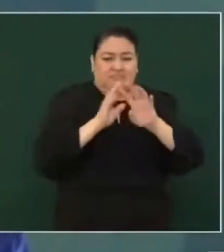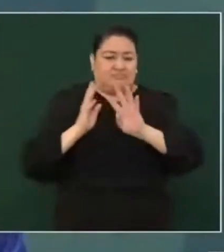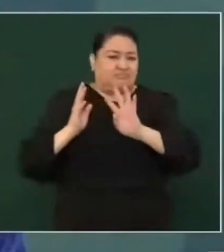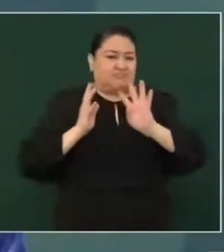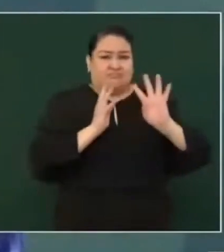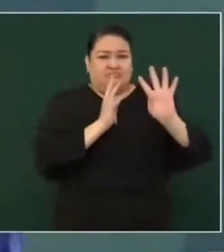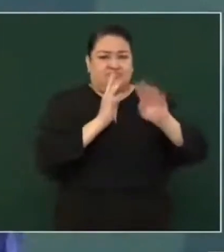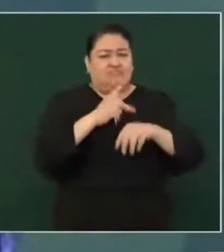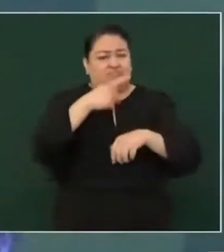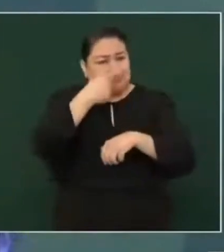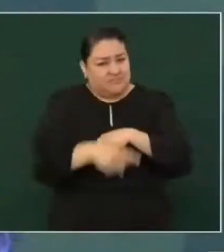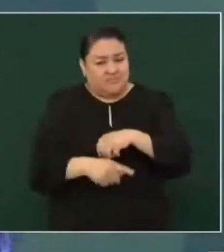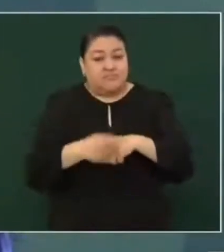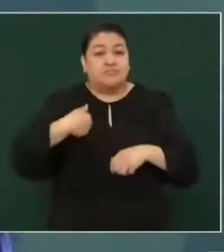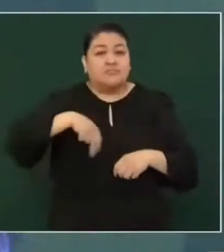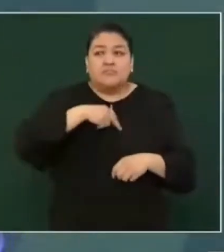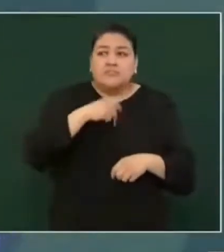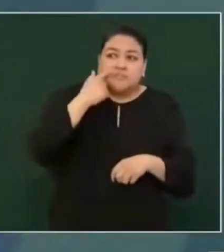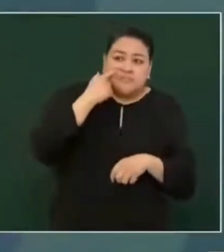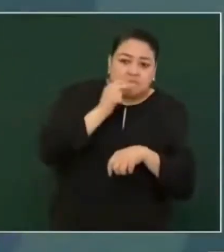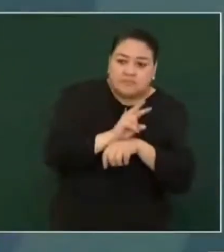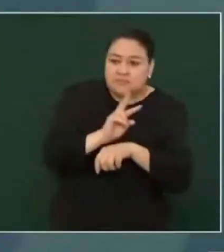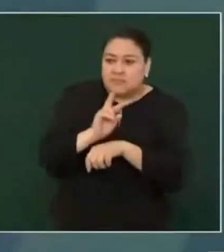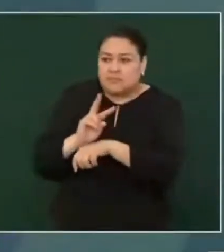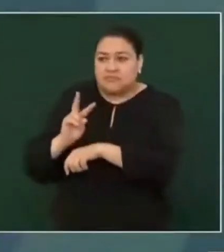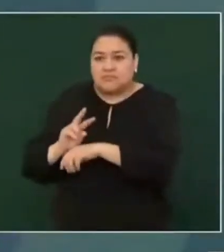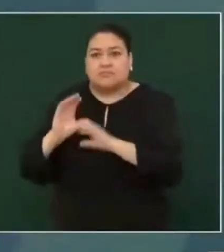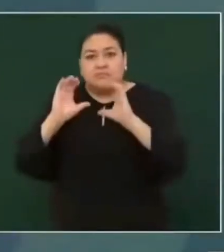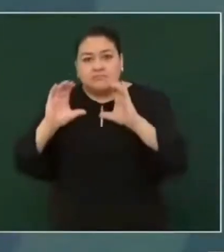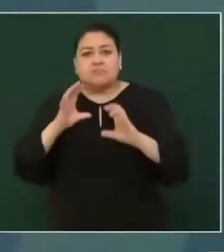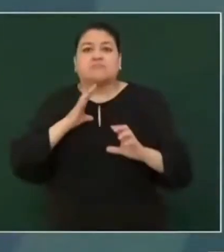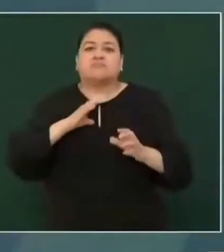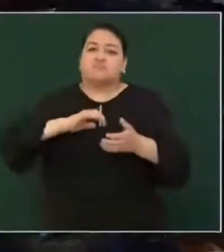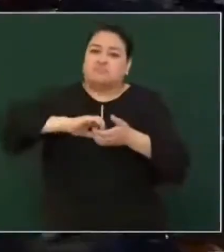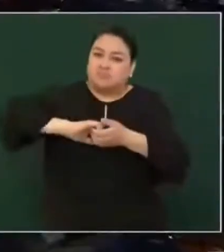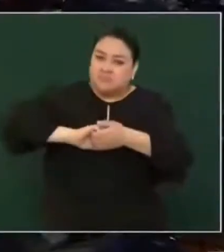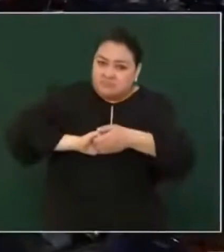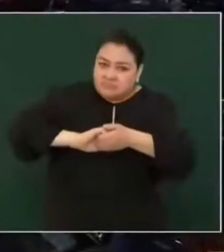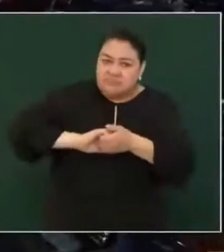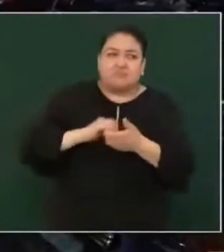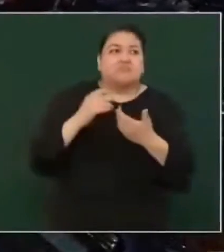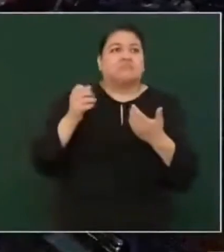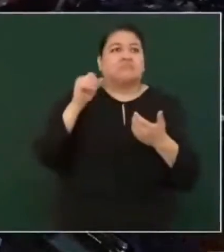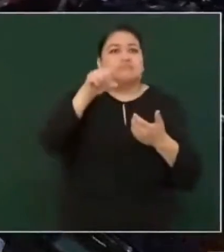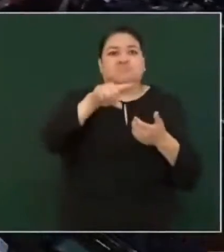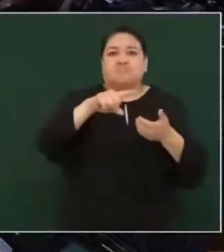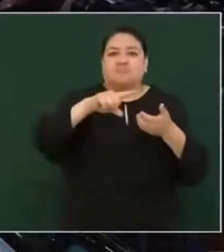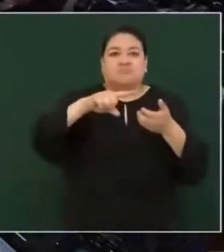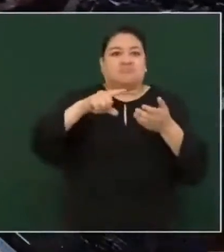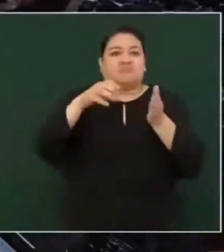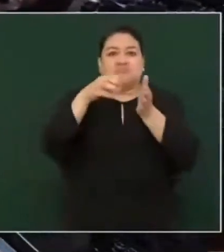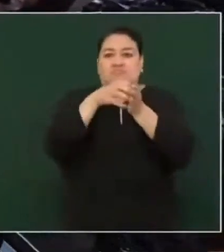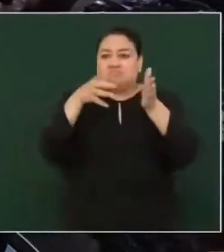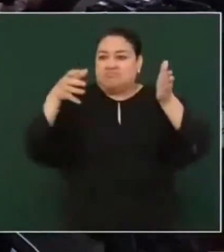que estamos cuidando, porque en trailers, en cajas de trailers,